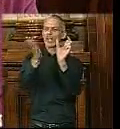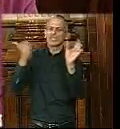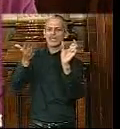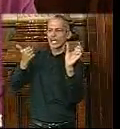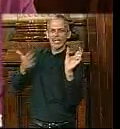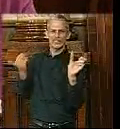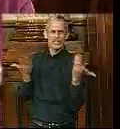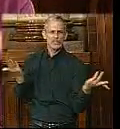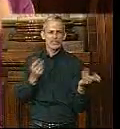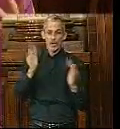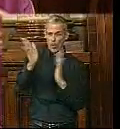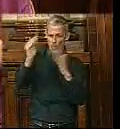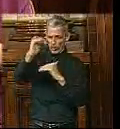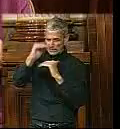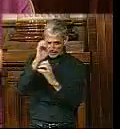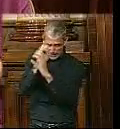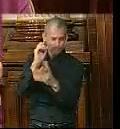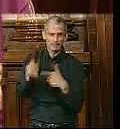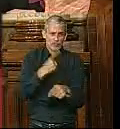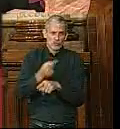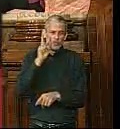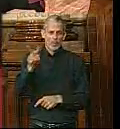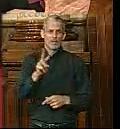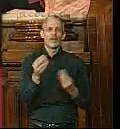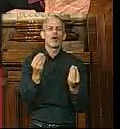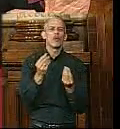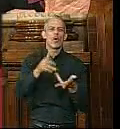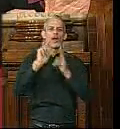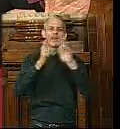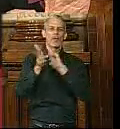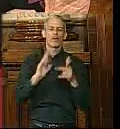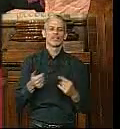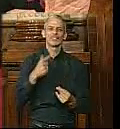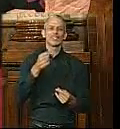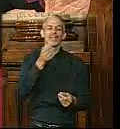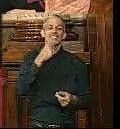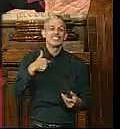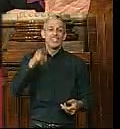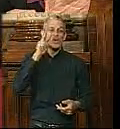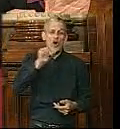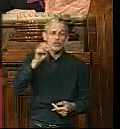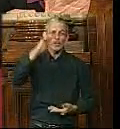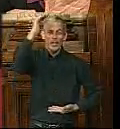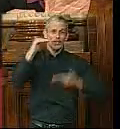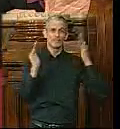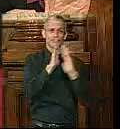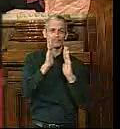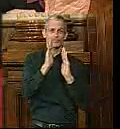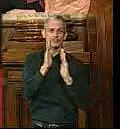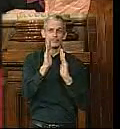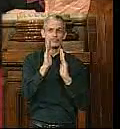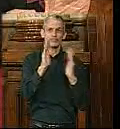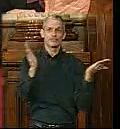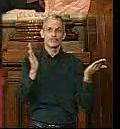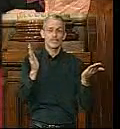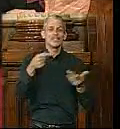que vos escuches más o menos y ¿Cómo después sería trates de una adivinar? traducción de lengua de señas donde no se enfocan los gestos de su